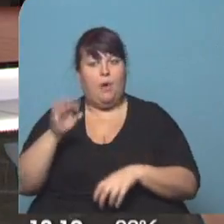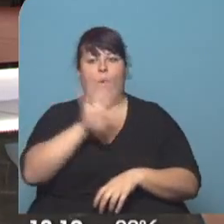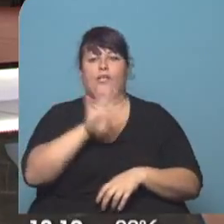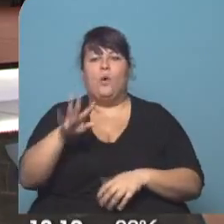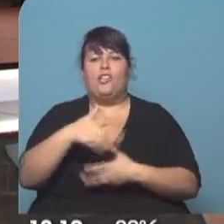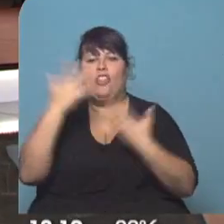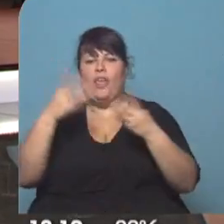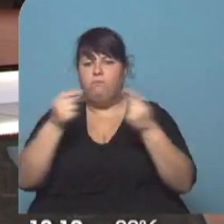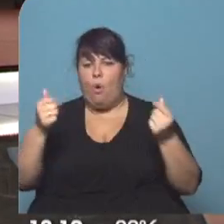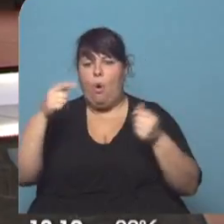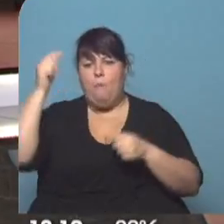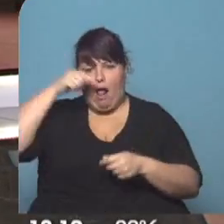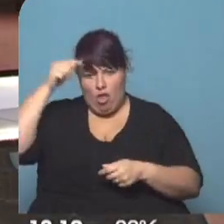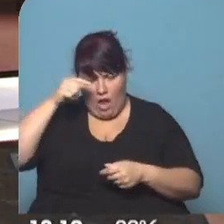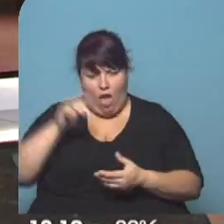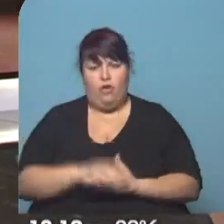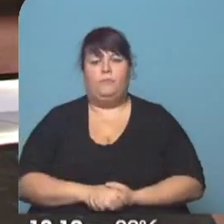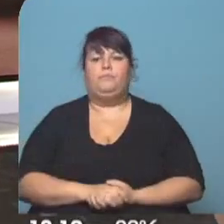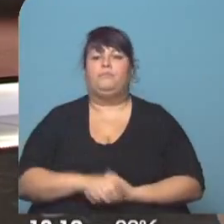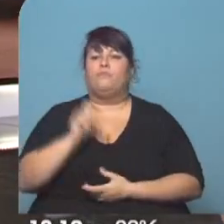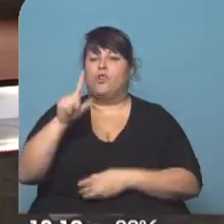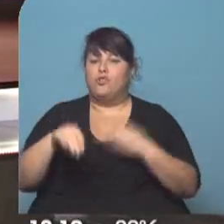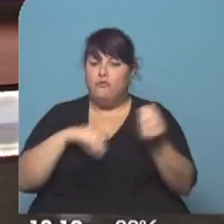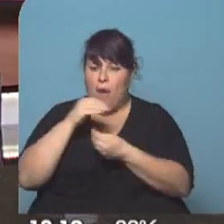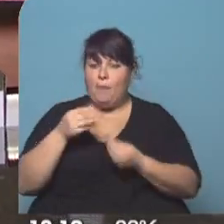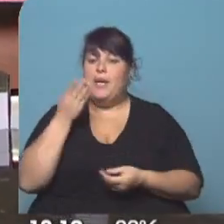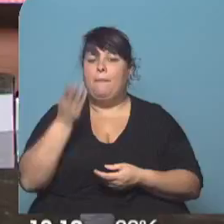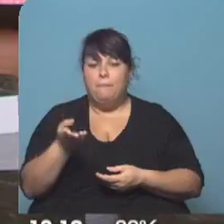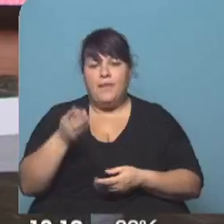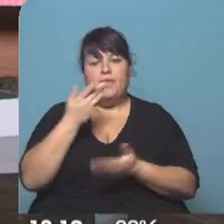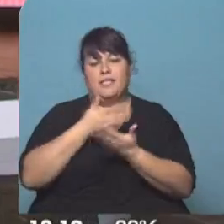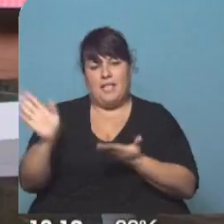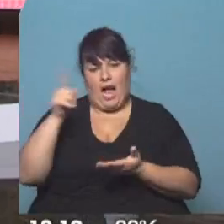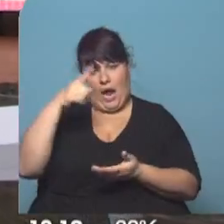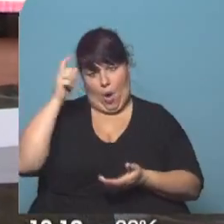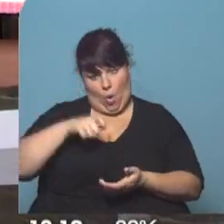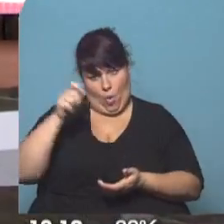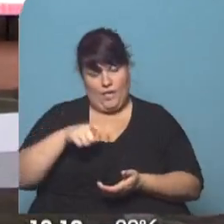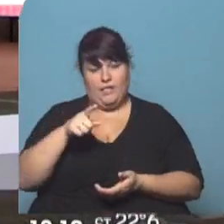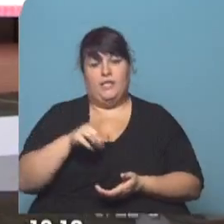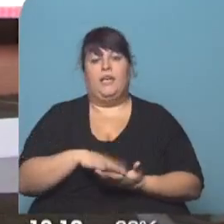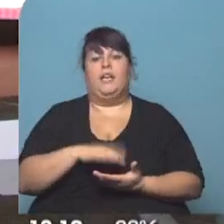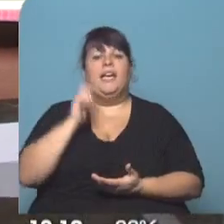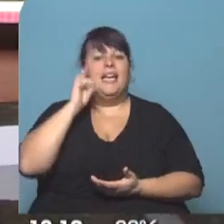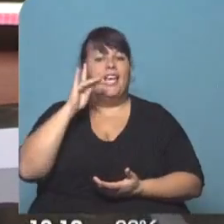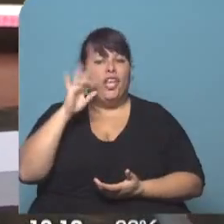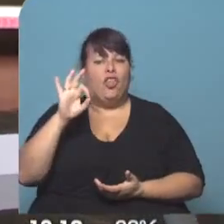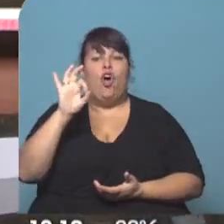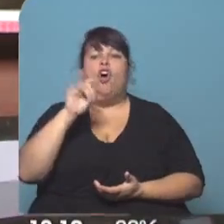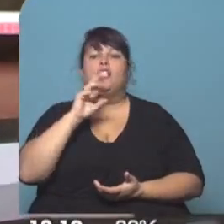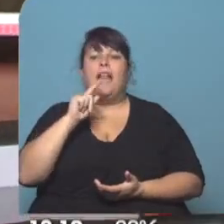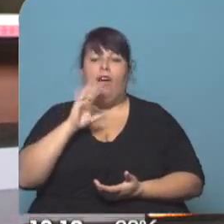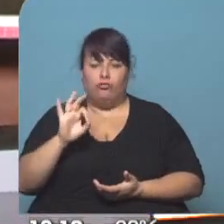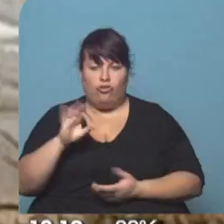44 días de la desaparición de Santiago Maldonado y su familia, que pidió la recusación del juez de la causa, Guido Otranto. Lo